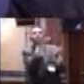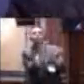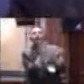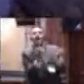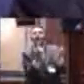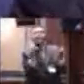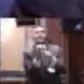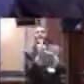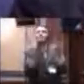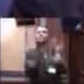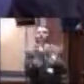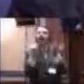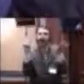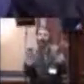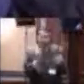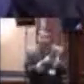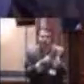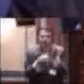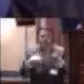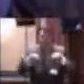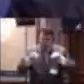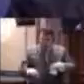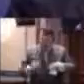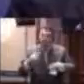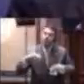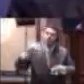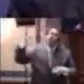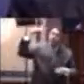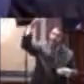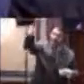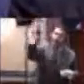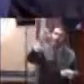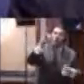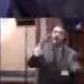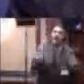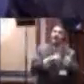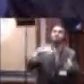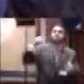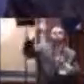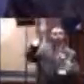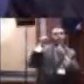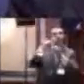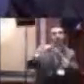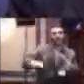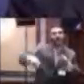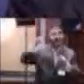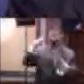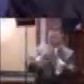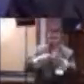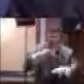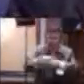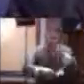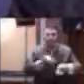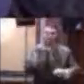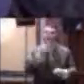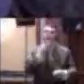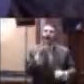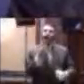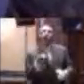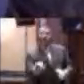nuestro futuro, pero sobre todo para el futuro de las nuevas generaciones, de nuestros hijos y de quienes